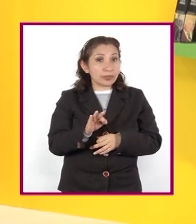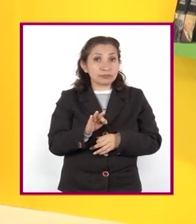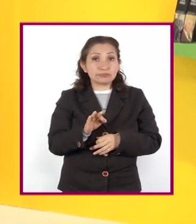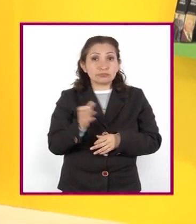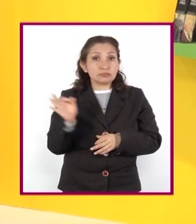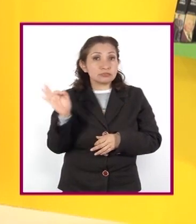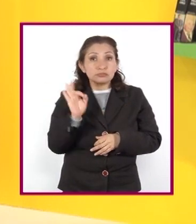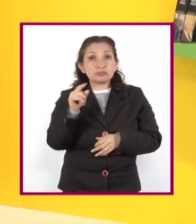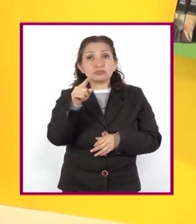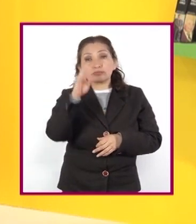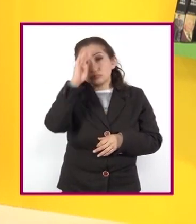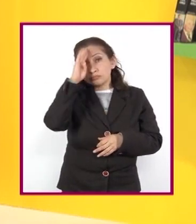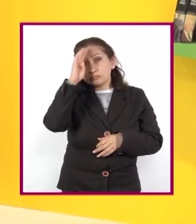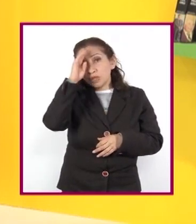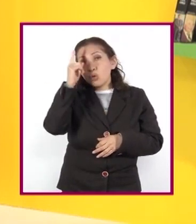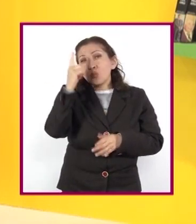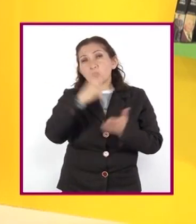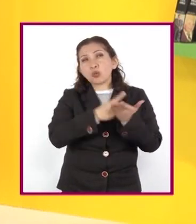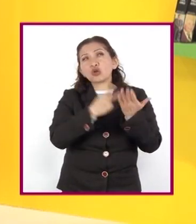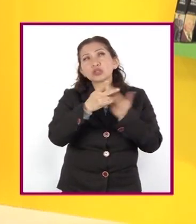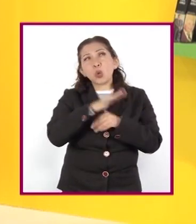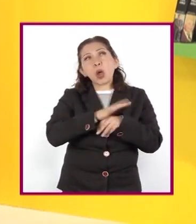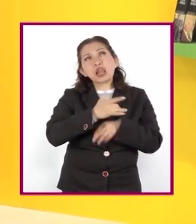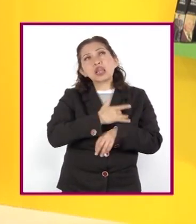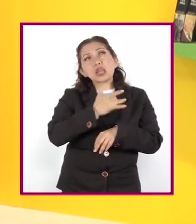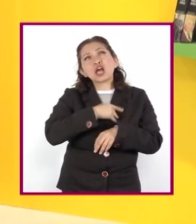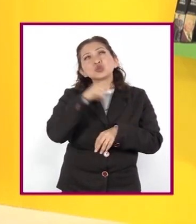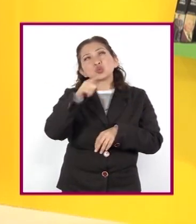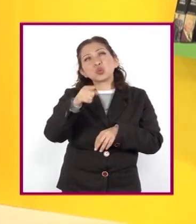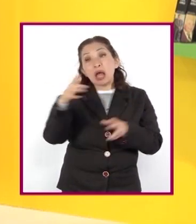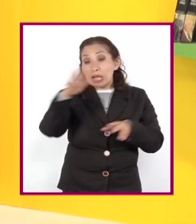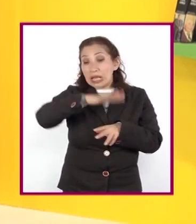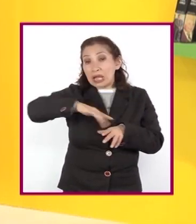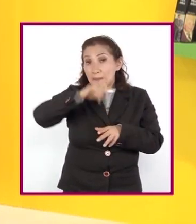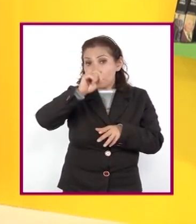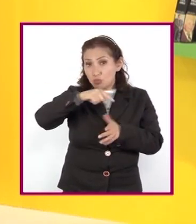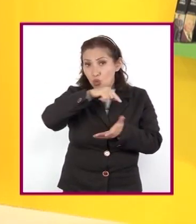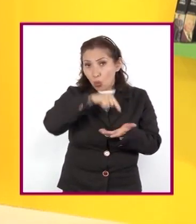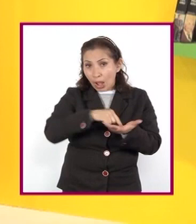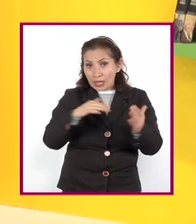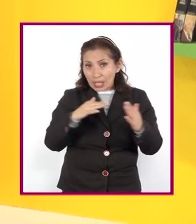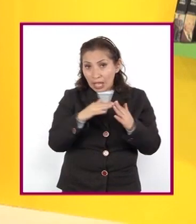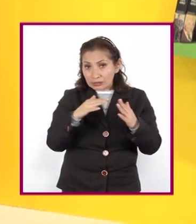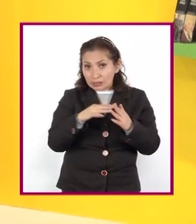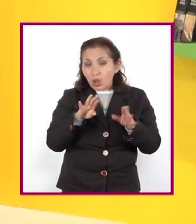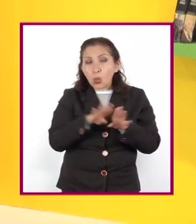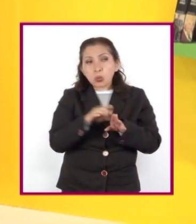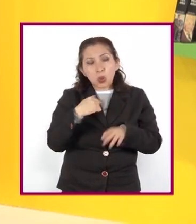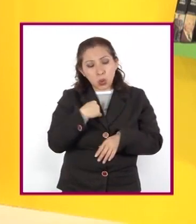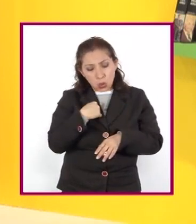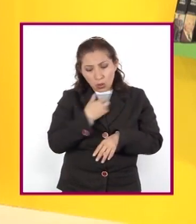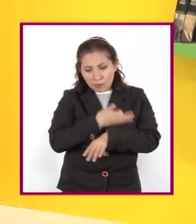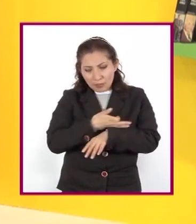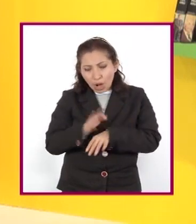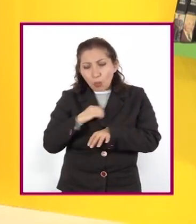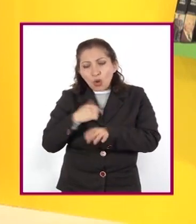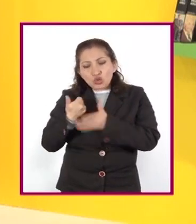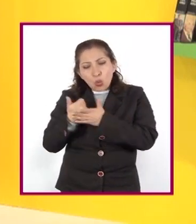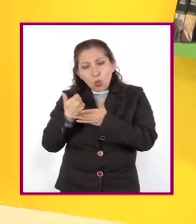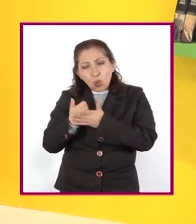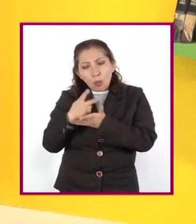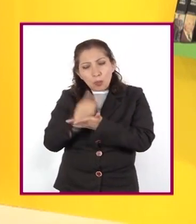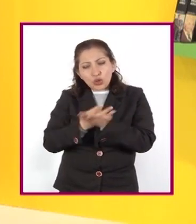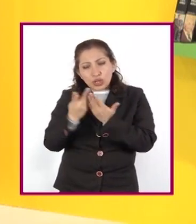es que piensen en un proyecto considerando sus espacios de convivencia más cercano, como su familia o sus